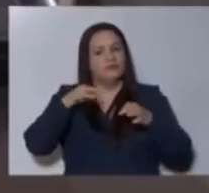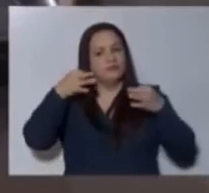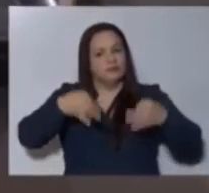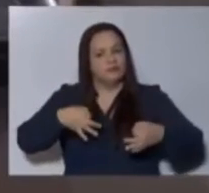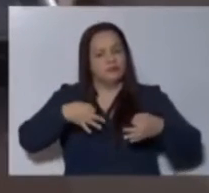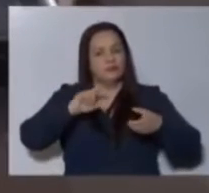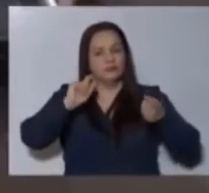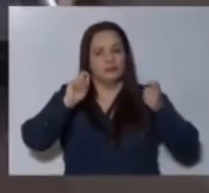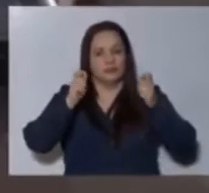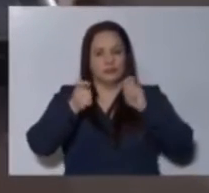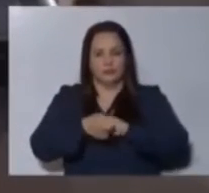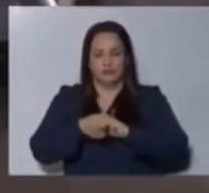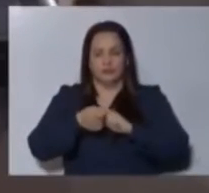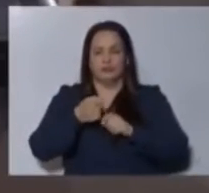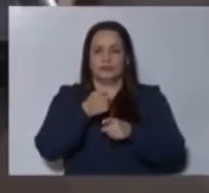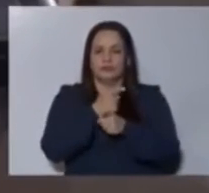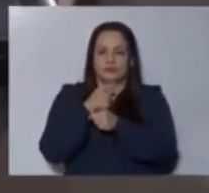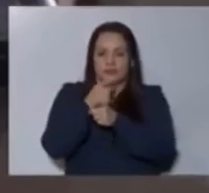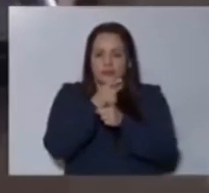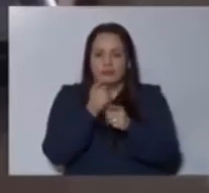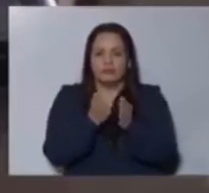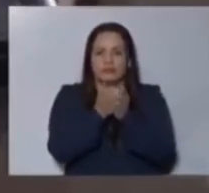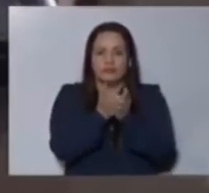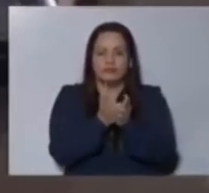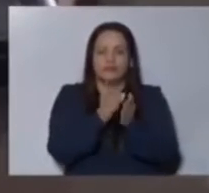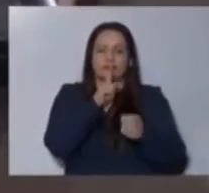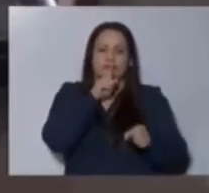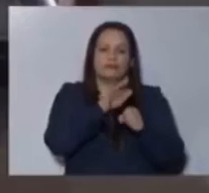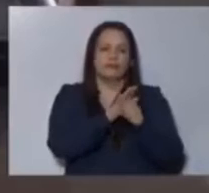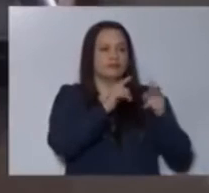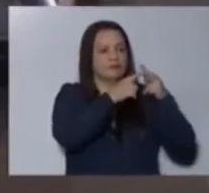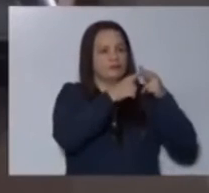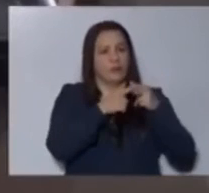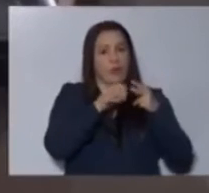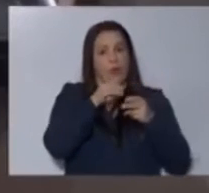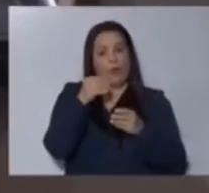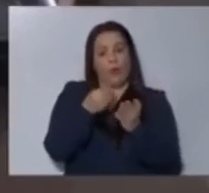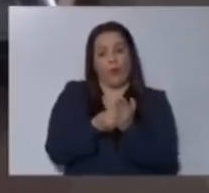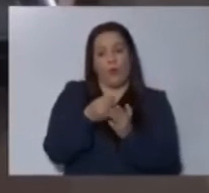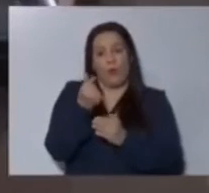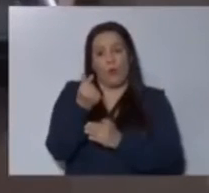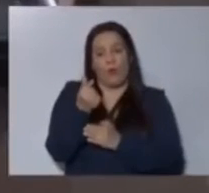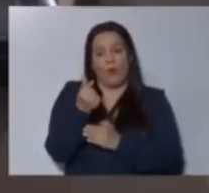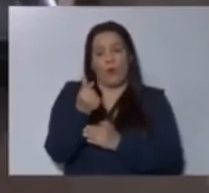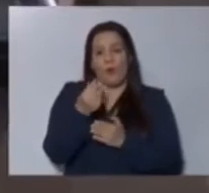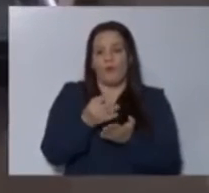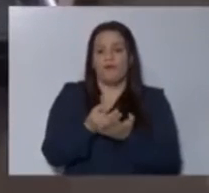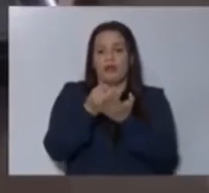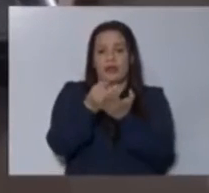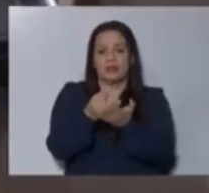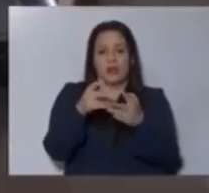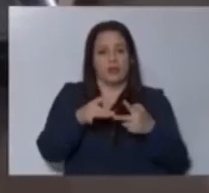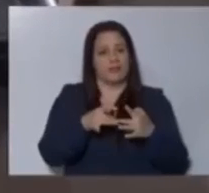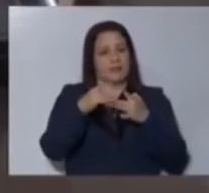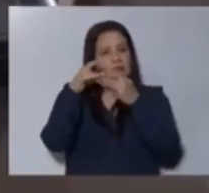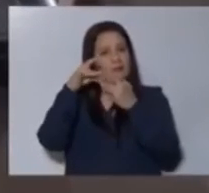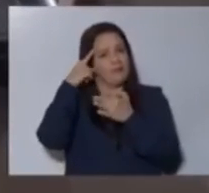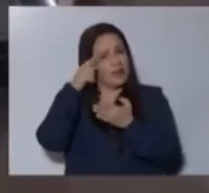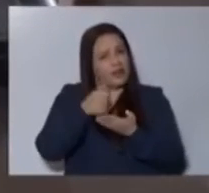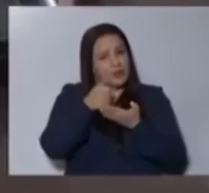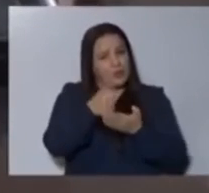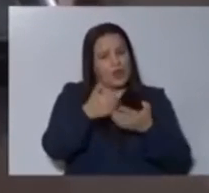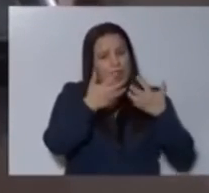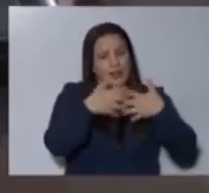de la regulación de marinas, garantizar fideicomisos o fondos de financiamiento especiales para rescatar